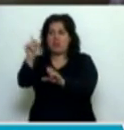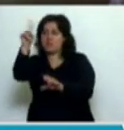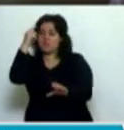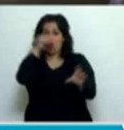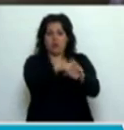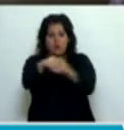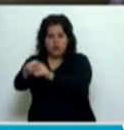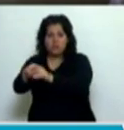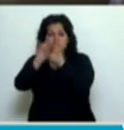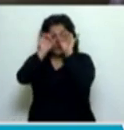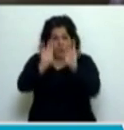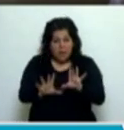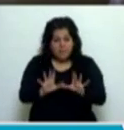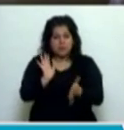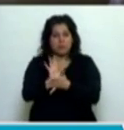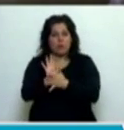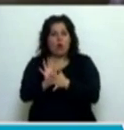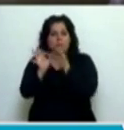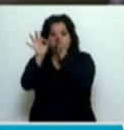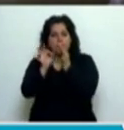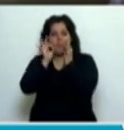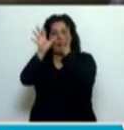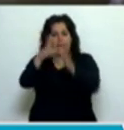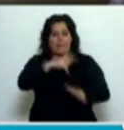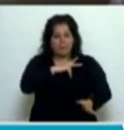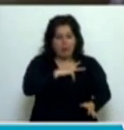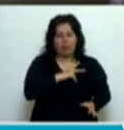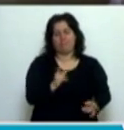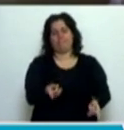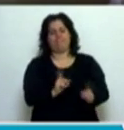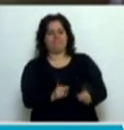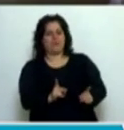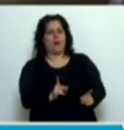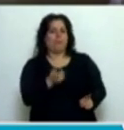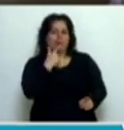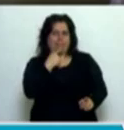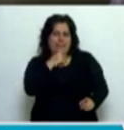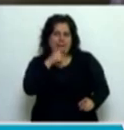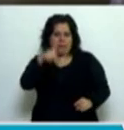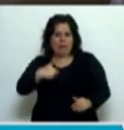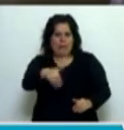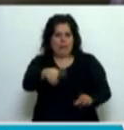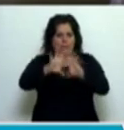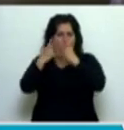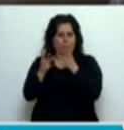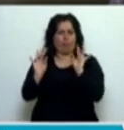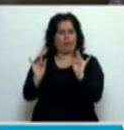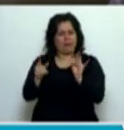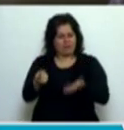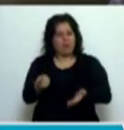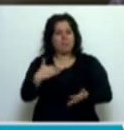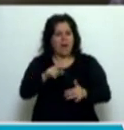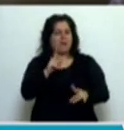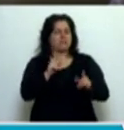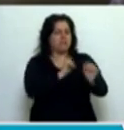queden librados solo a las decisiones del sector privado en un mundo que aparece complicado y sobre todo en el aspecto industrial,